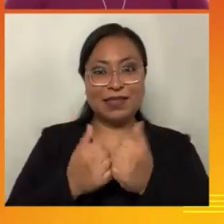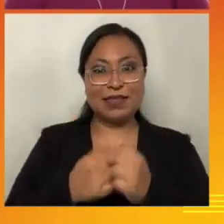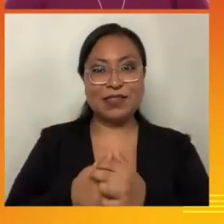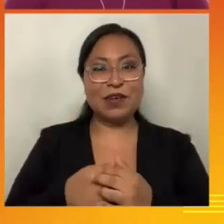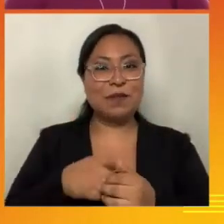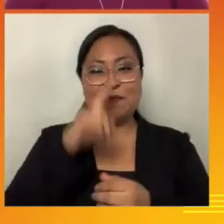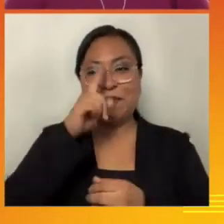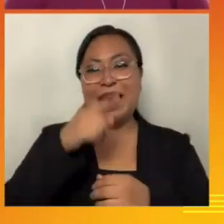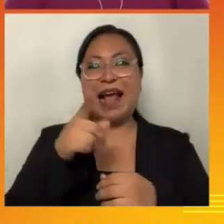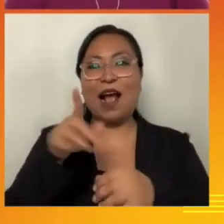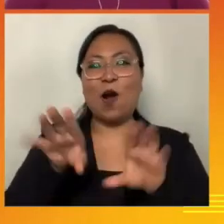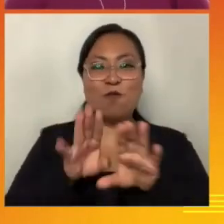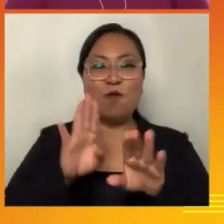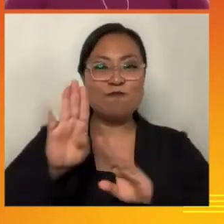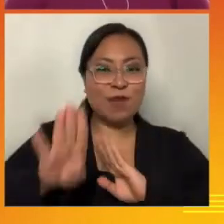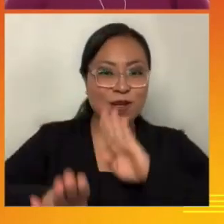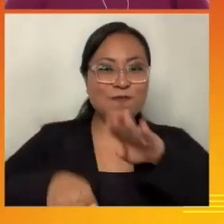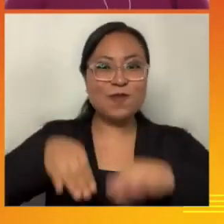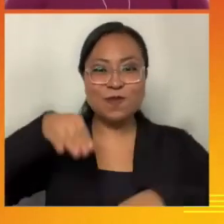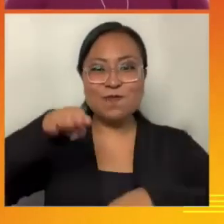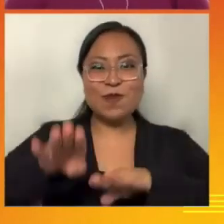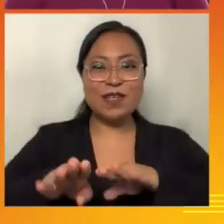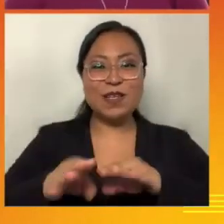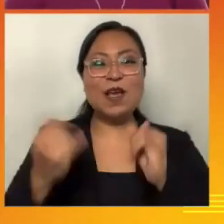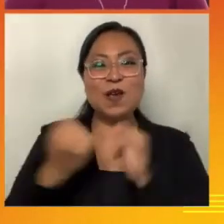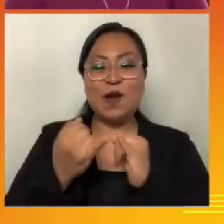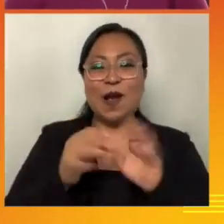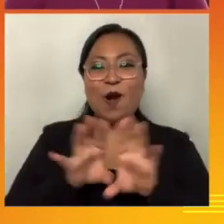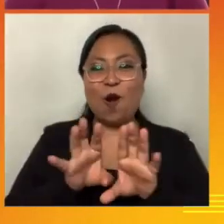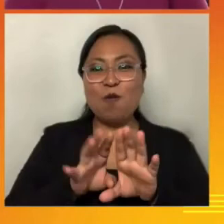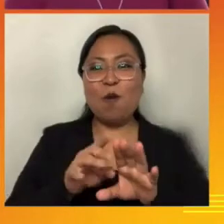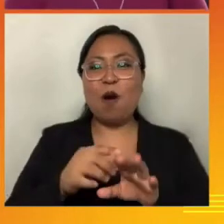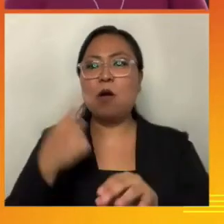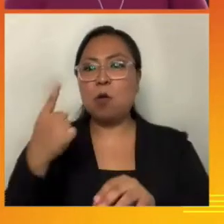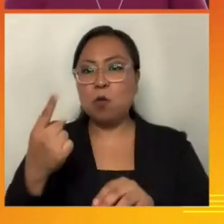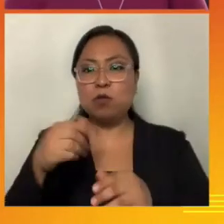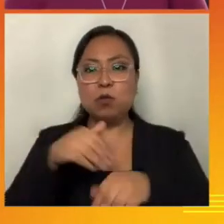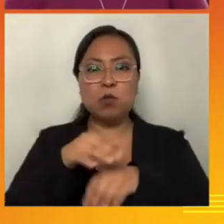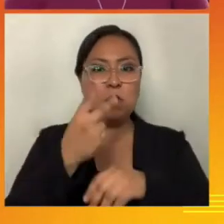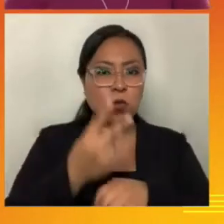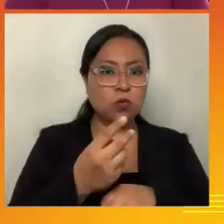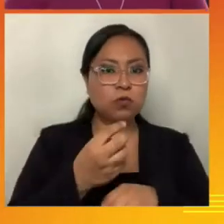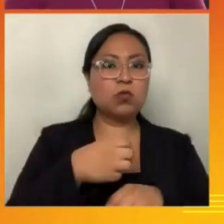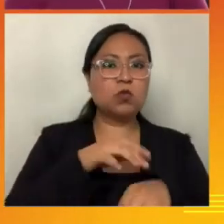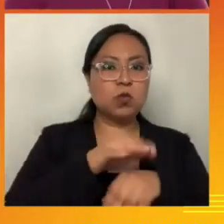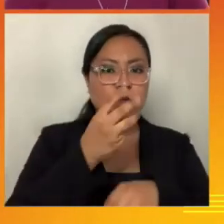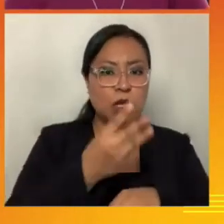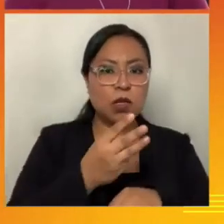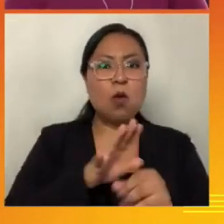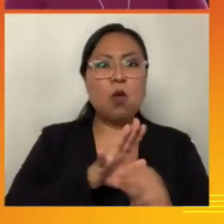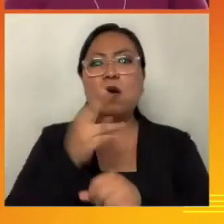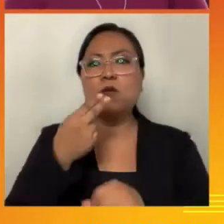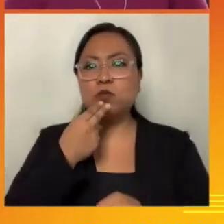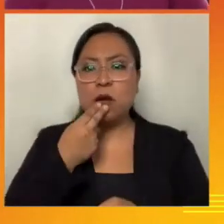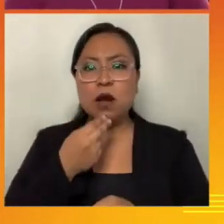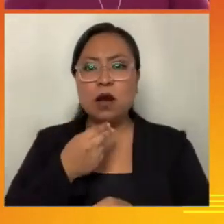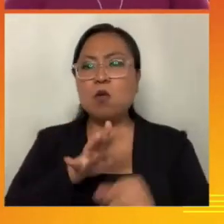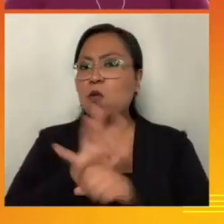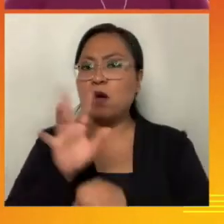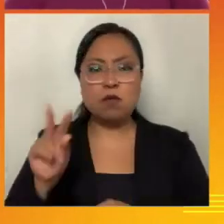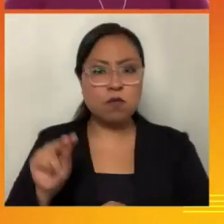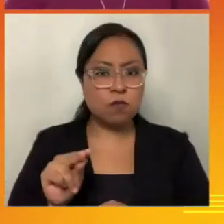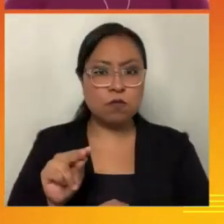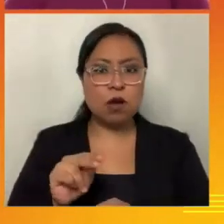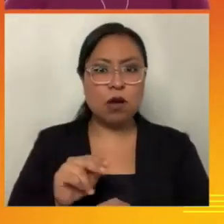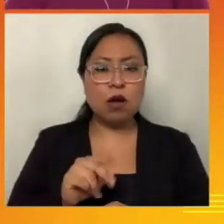De orientarles en qué es lo que necesitan, qué les serviría mejor, qué tal vez ellos querían o pensaban que les podría